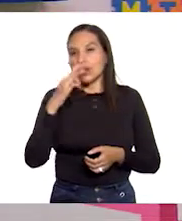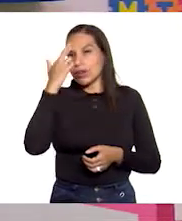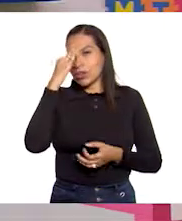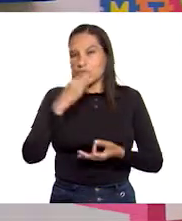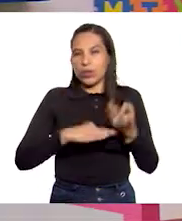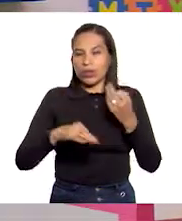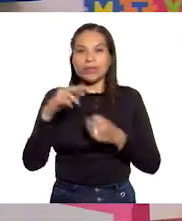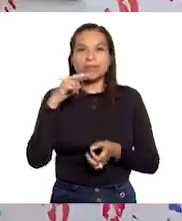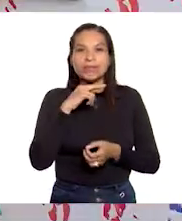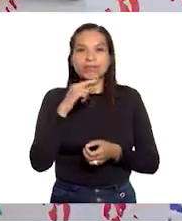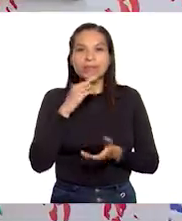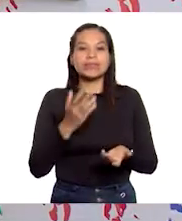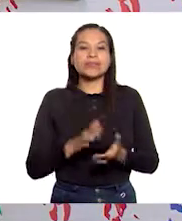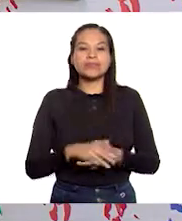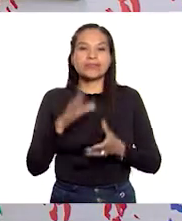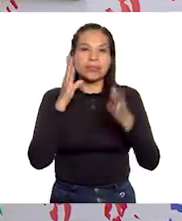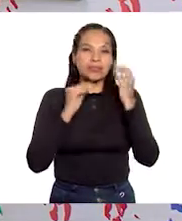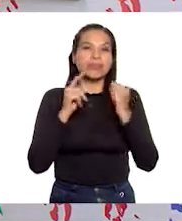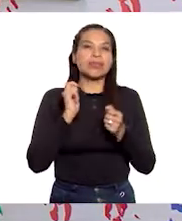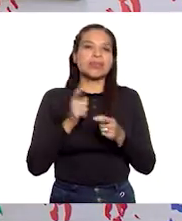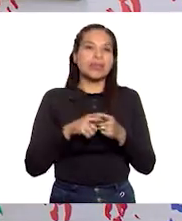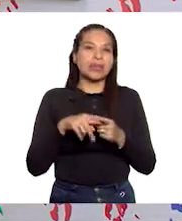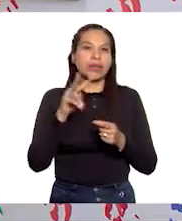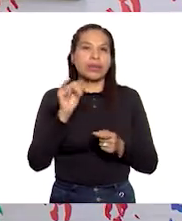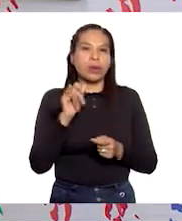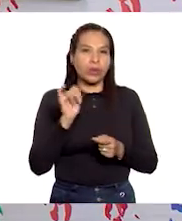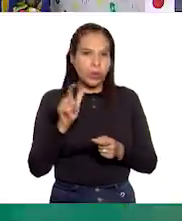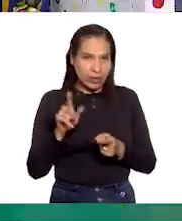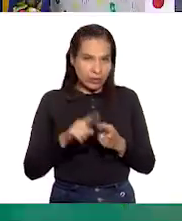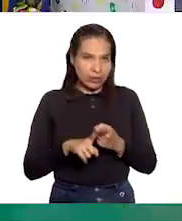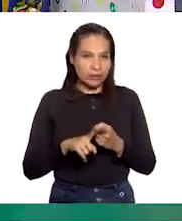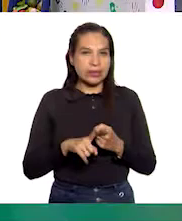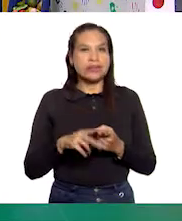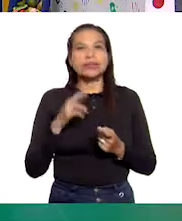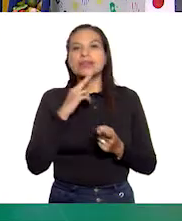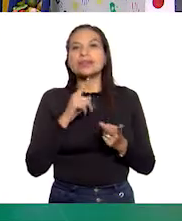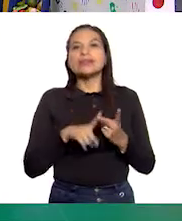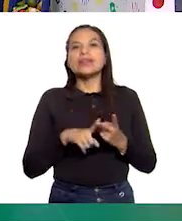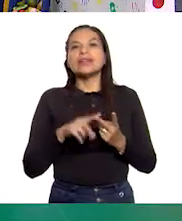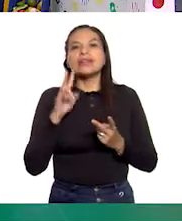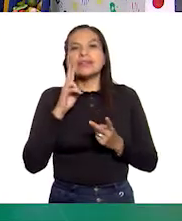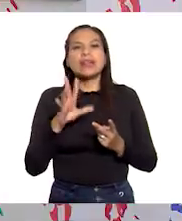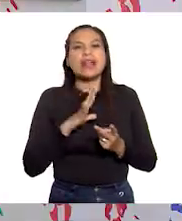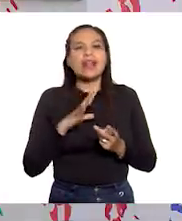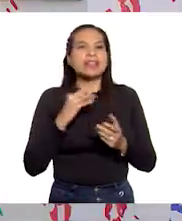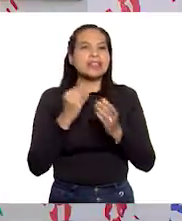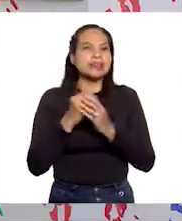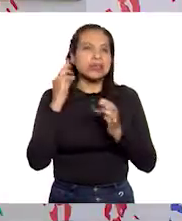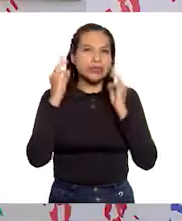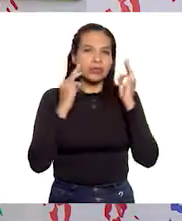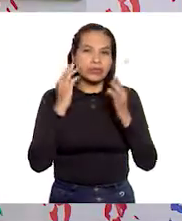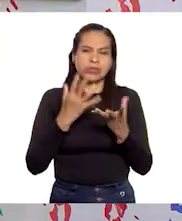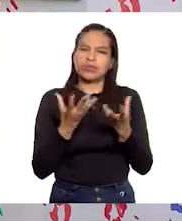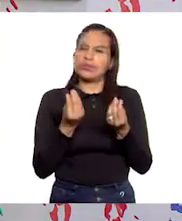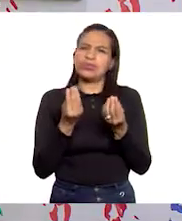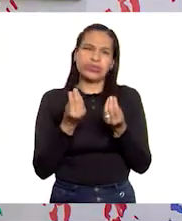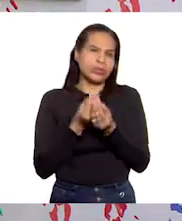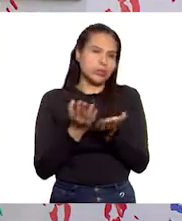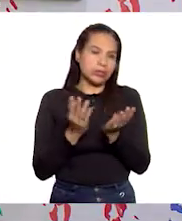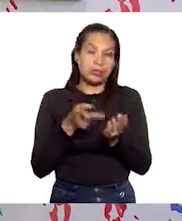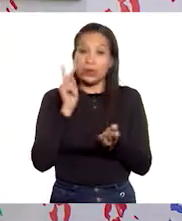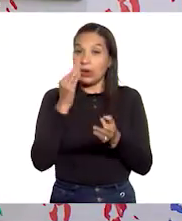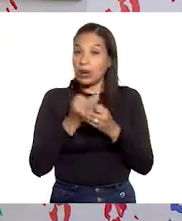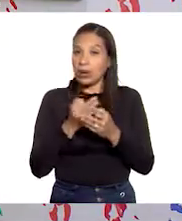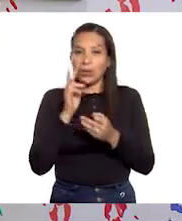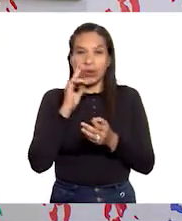de todo, maestra. Rápidamente aprendimos lo que es lo virtual. Cierto. Rápidamente vimos que hay tipos de museos, muchos tipos de museos, pero